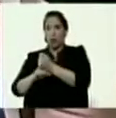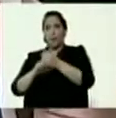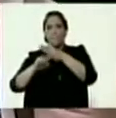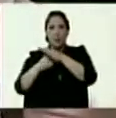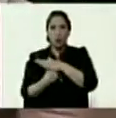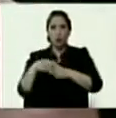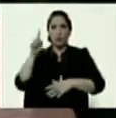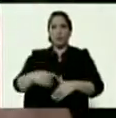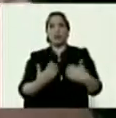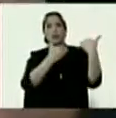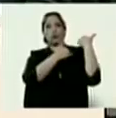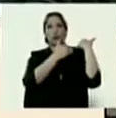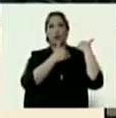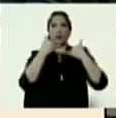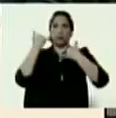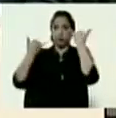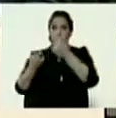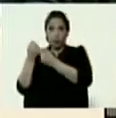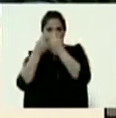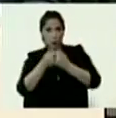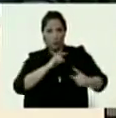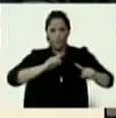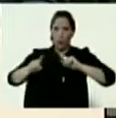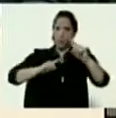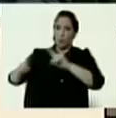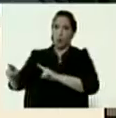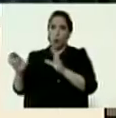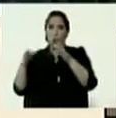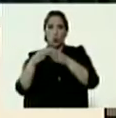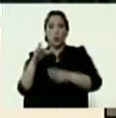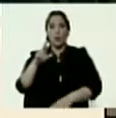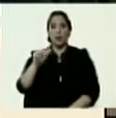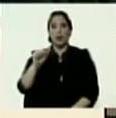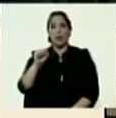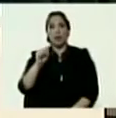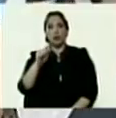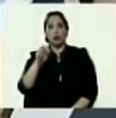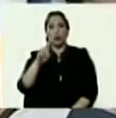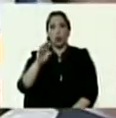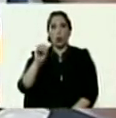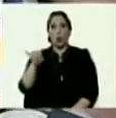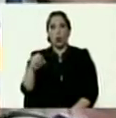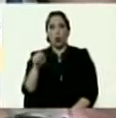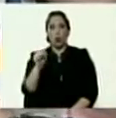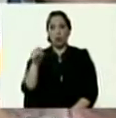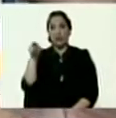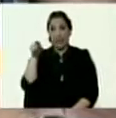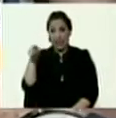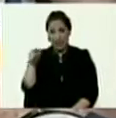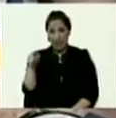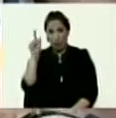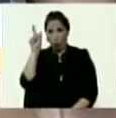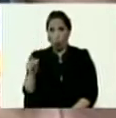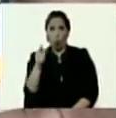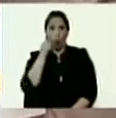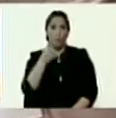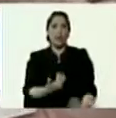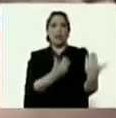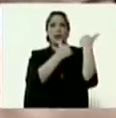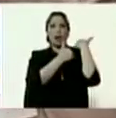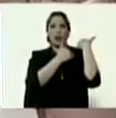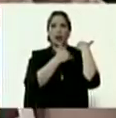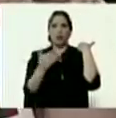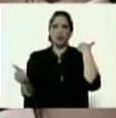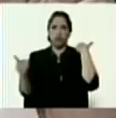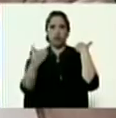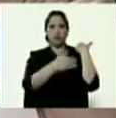responsable de las llamadas finanzas y logística de la banda de Los Rastrojos. Es decir, él es la persona encargada de recoger